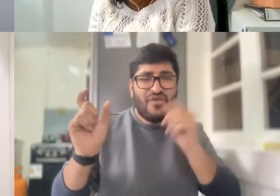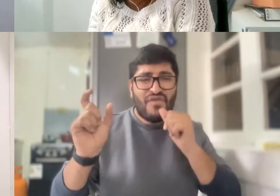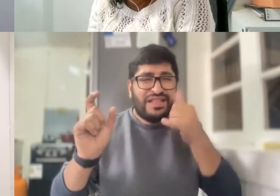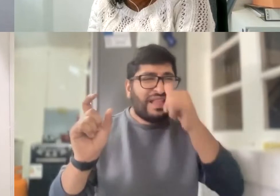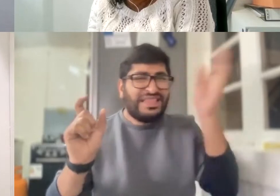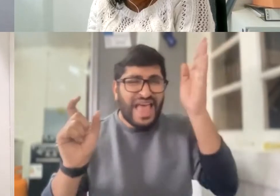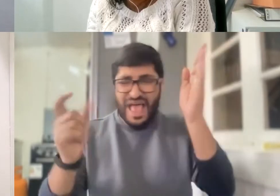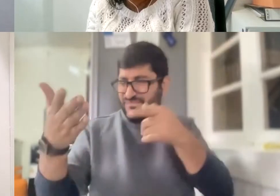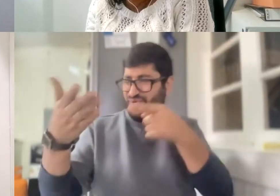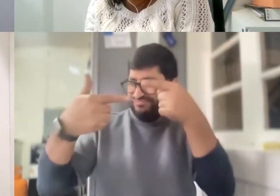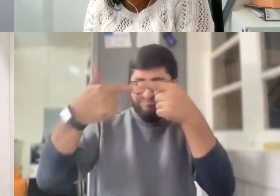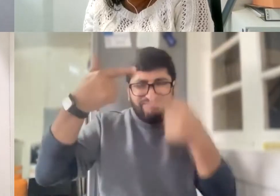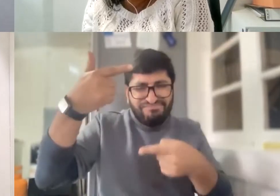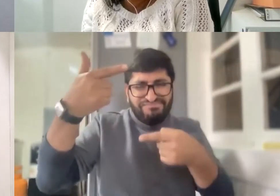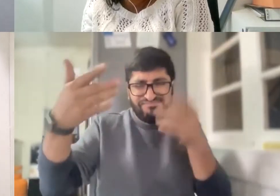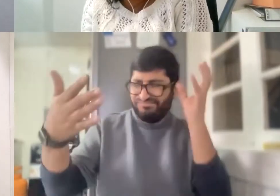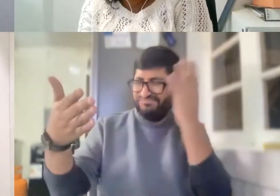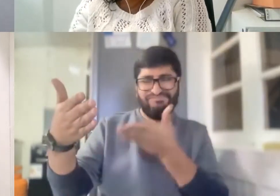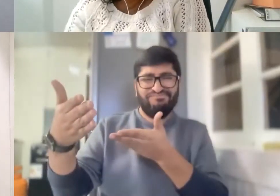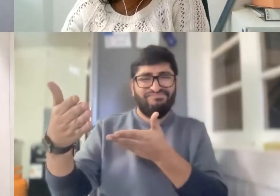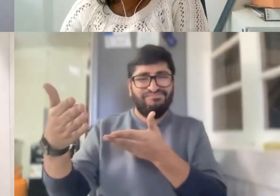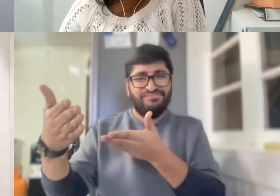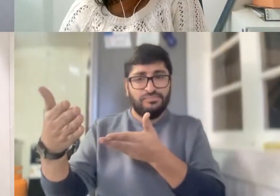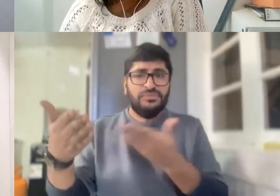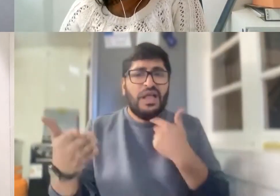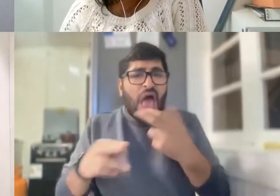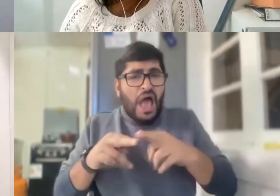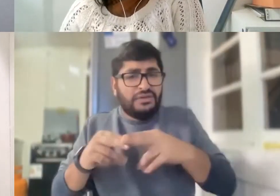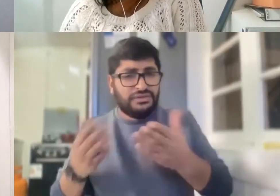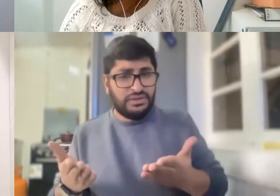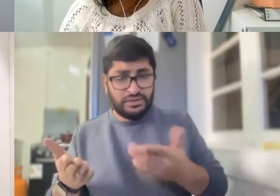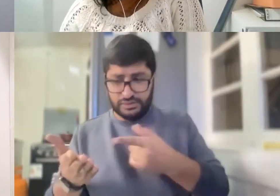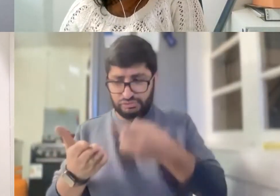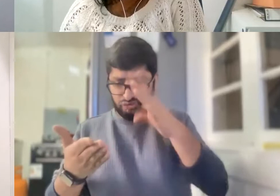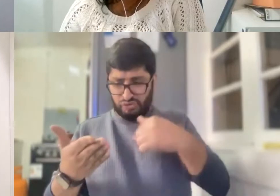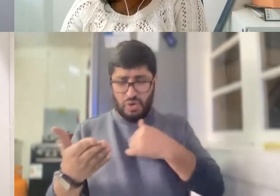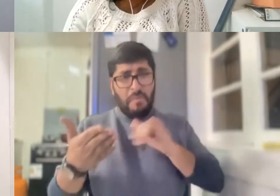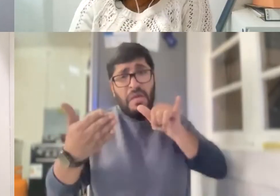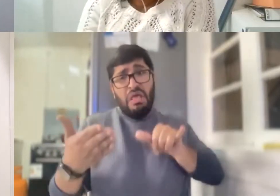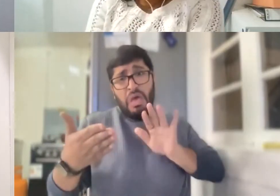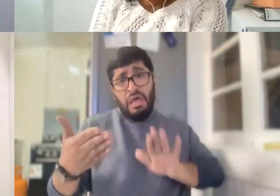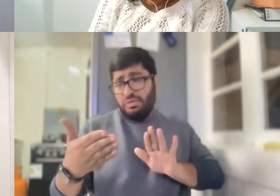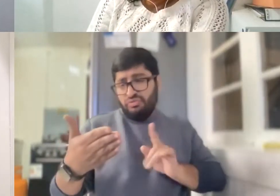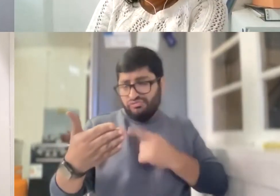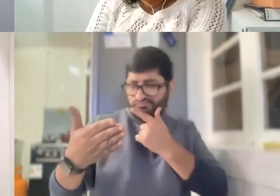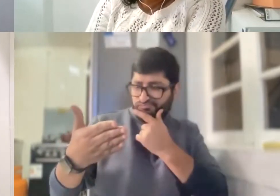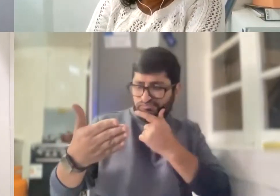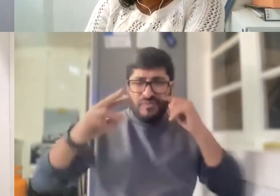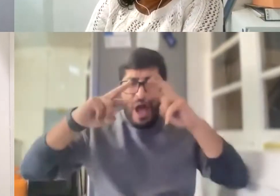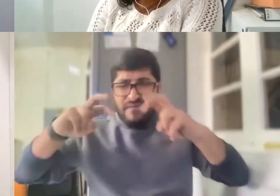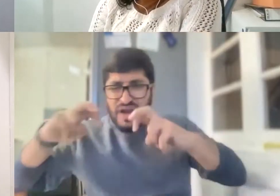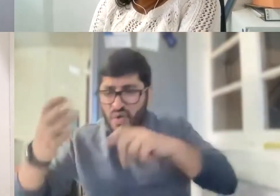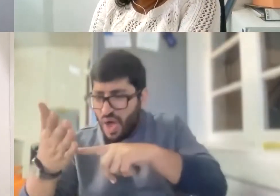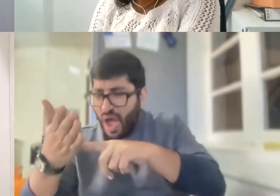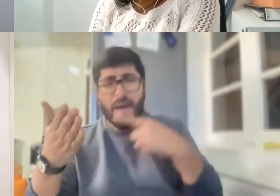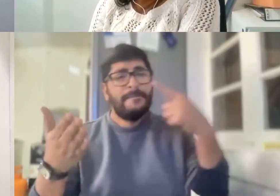esta palabra, y empieza a buscar, no lo entiendo, qué raro. Pero ¿cómo podemos hacerlo entonces? No